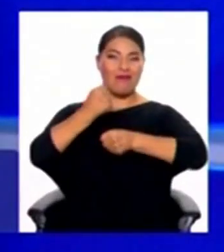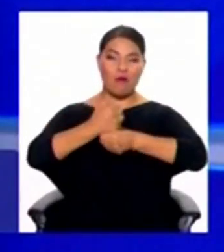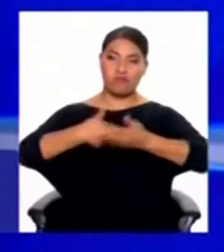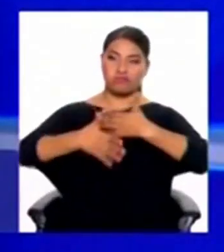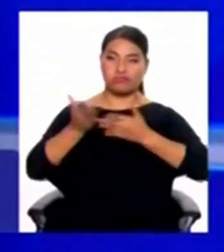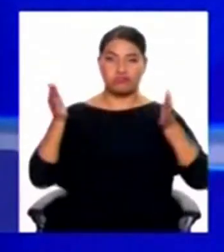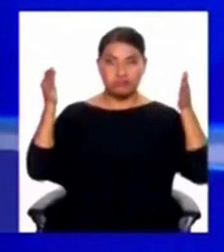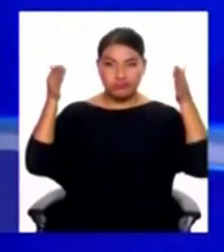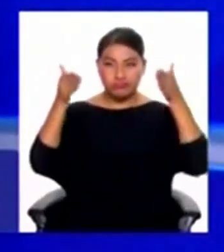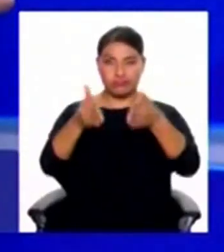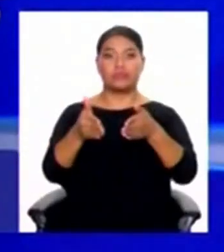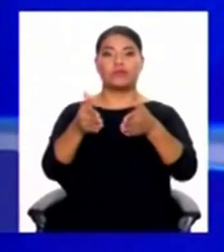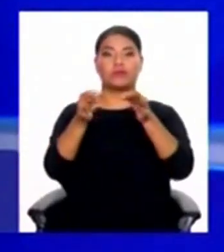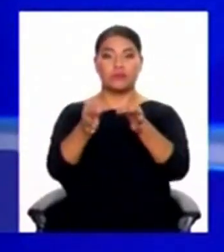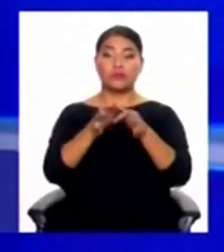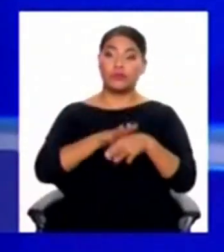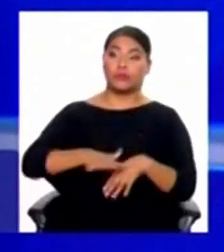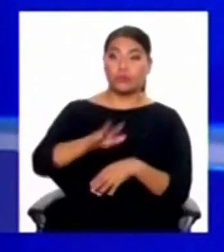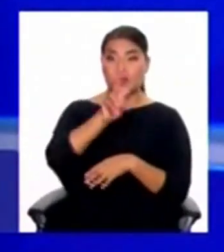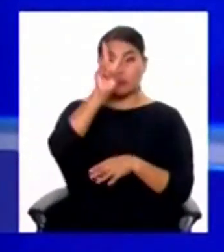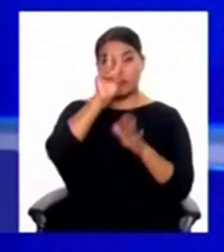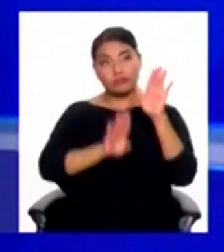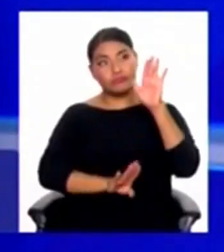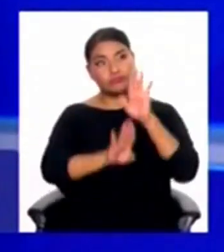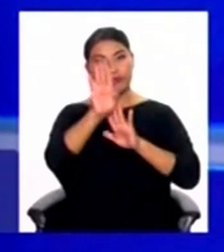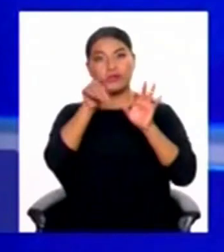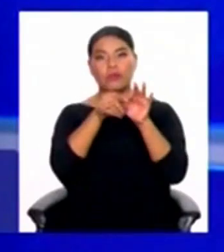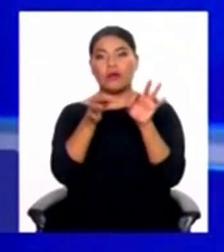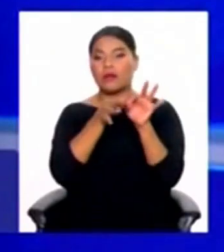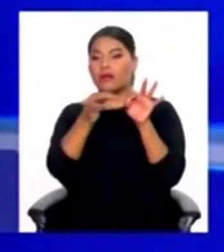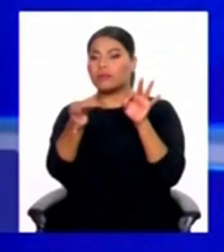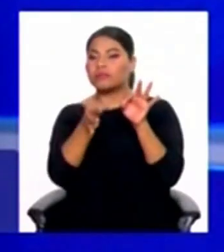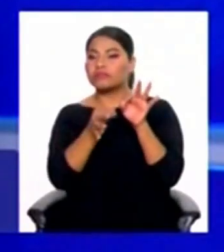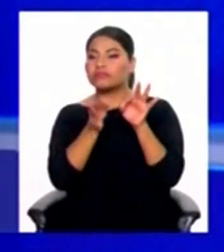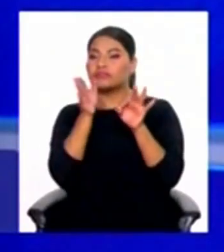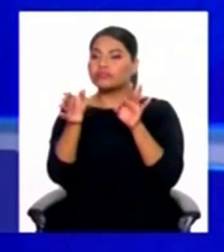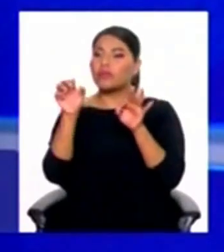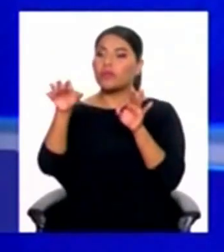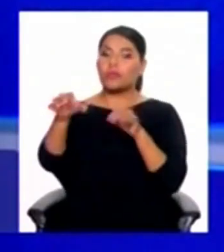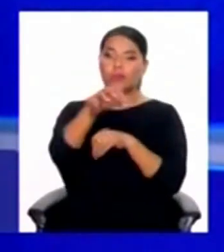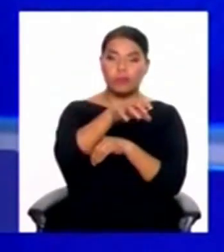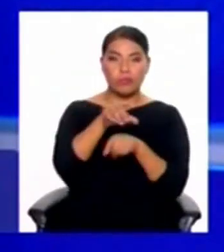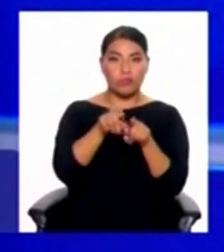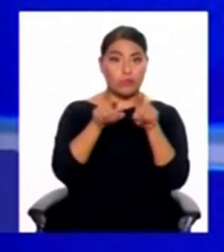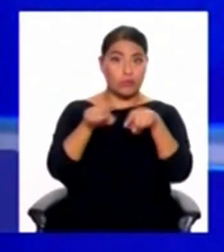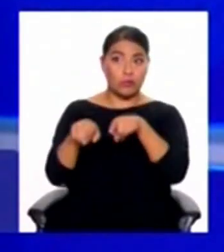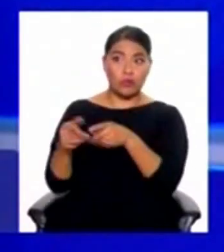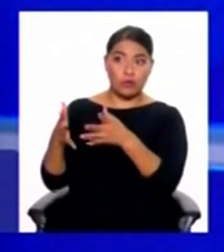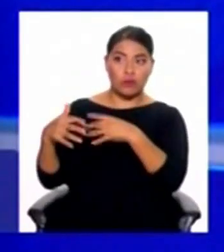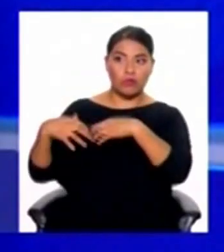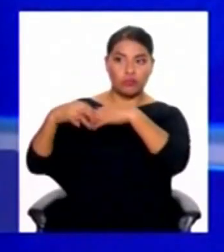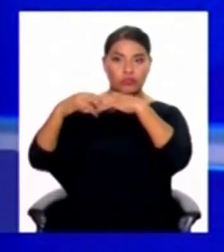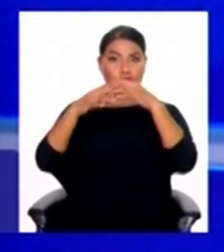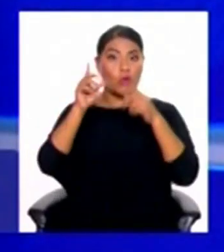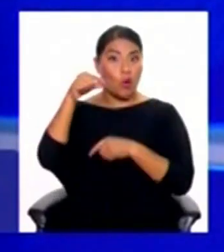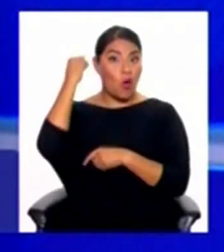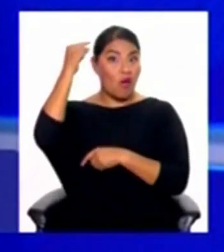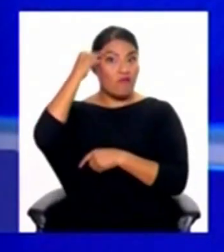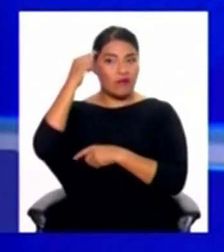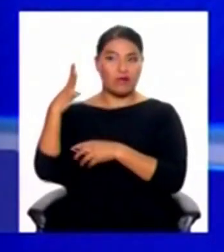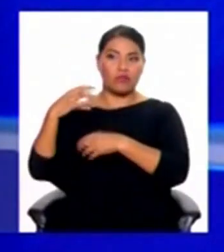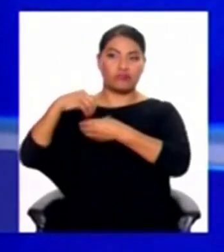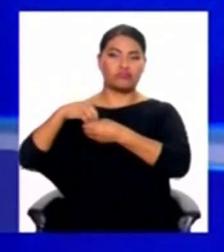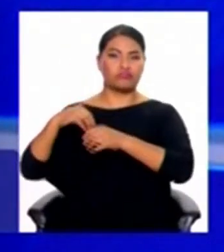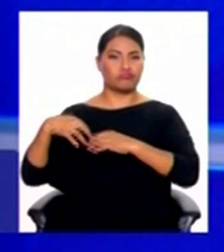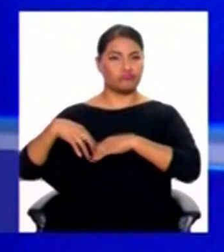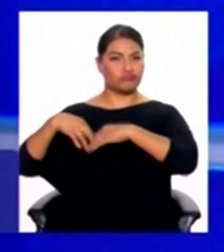a una visión nacional y regional, donde los GORES salen además fortalecidos. Ya, eso que